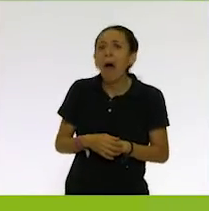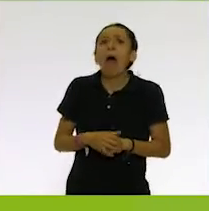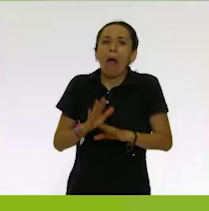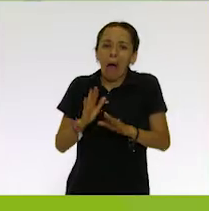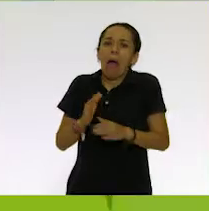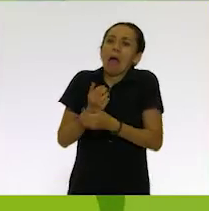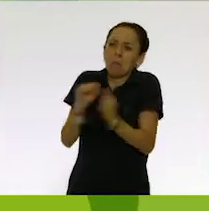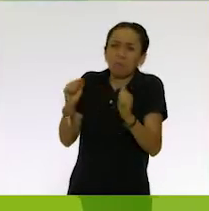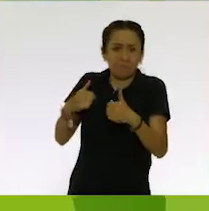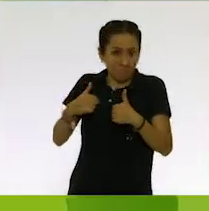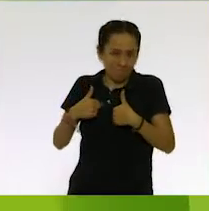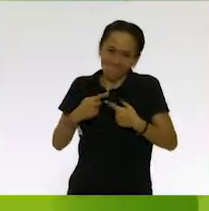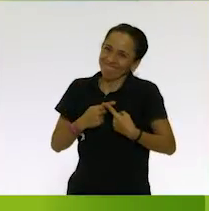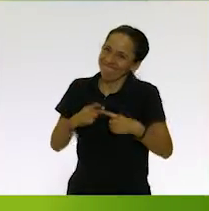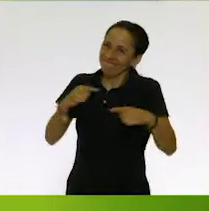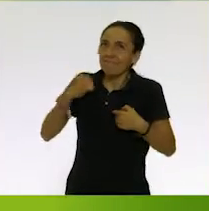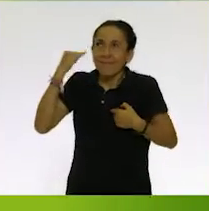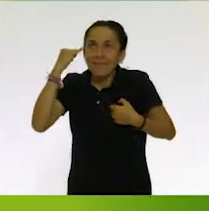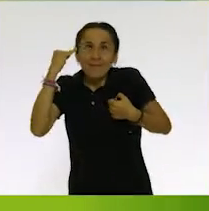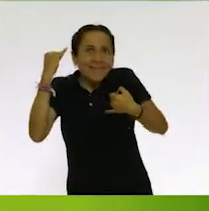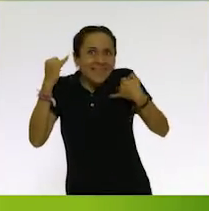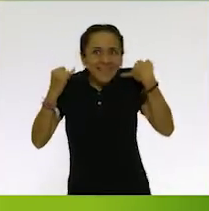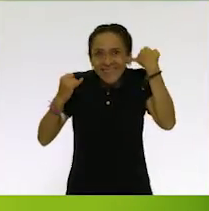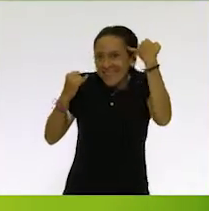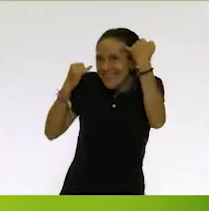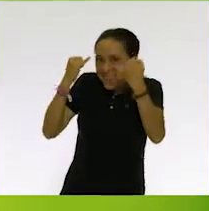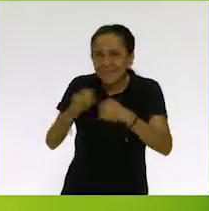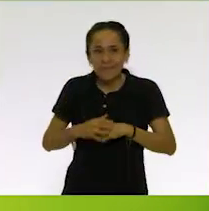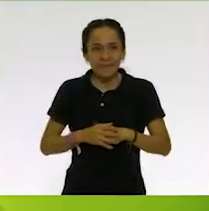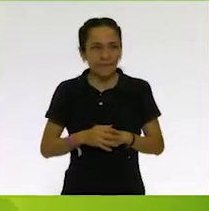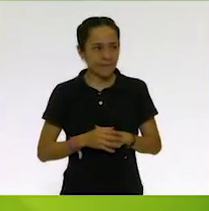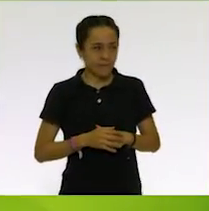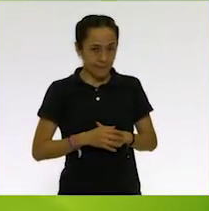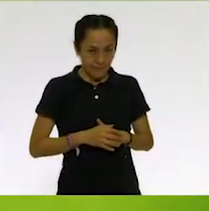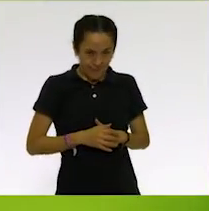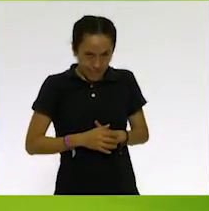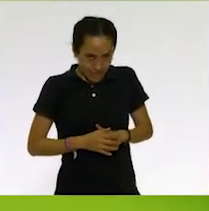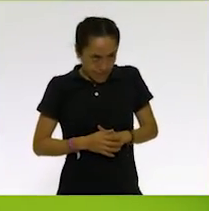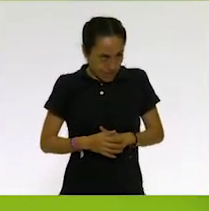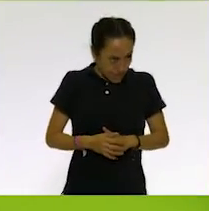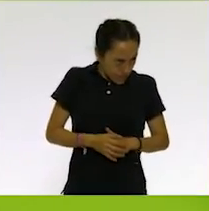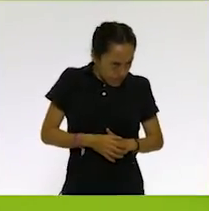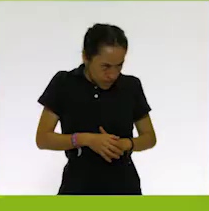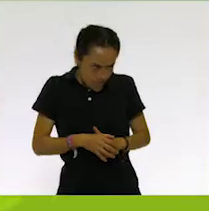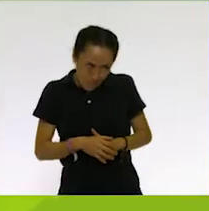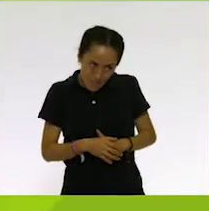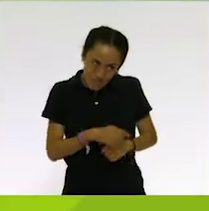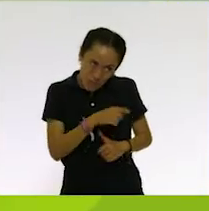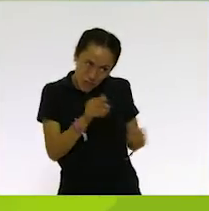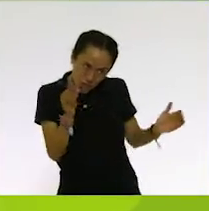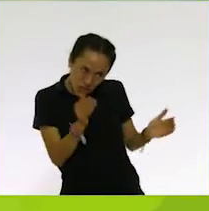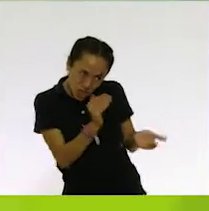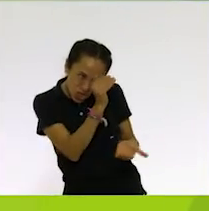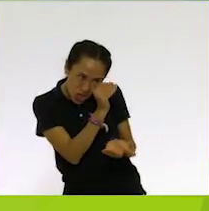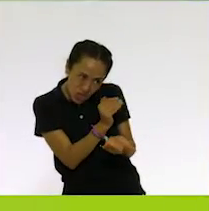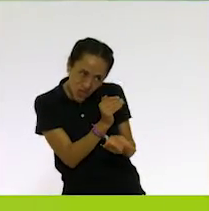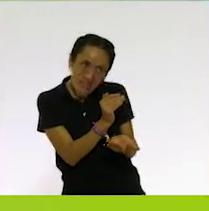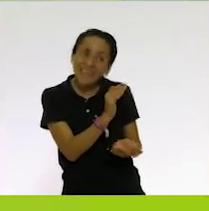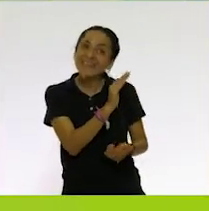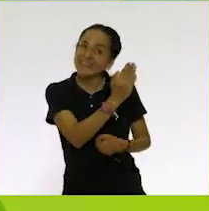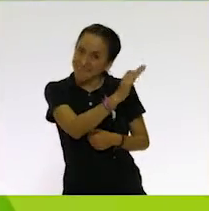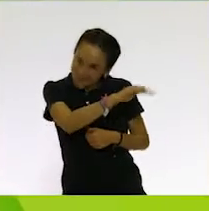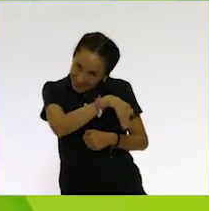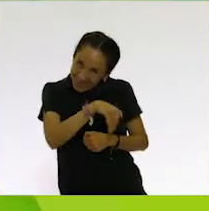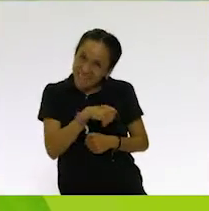Pequeña criatura, ven a jugar conmigo. Pero criatura pequeña